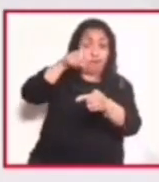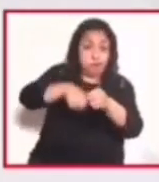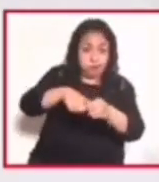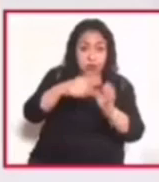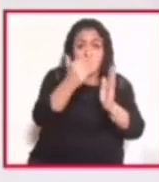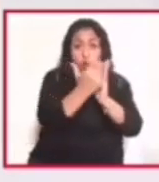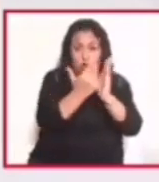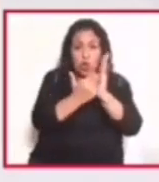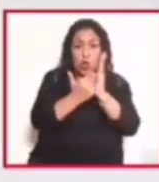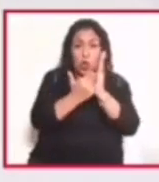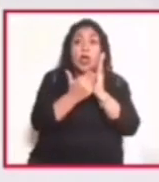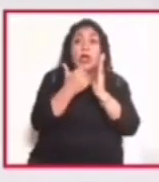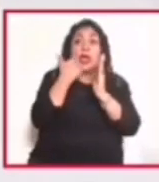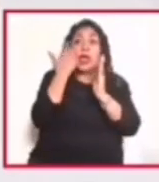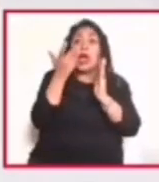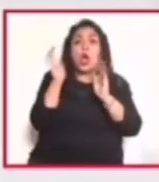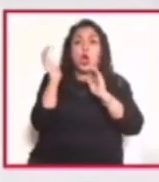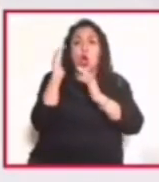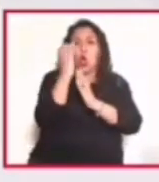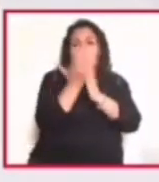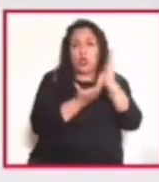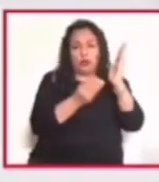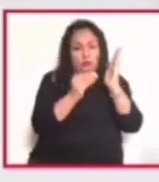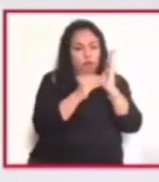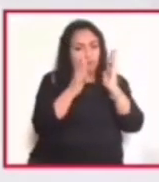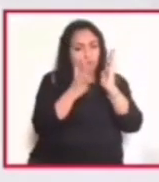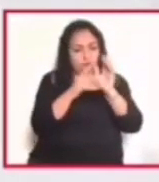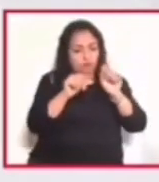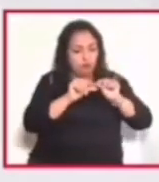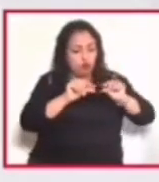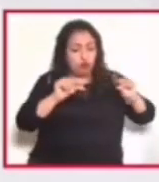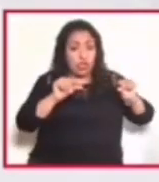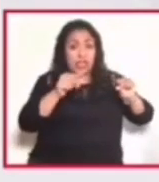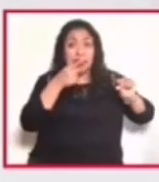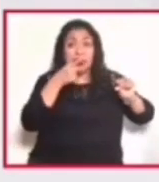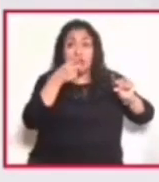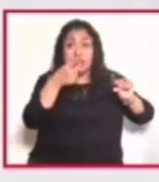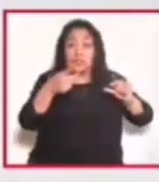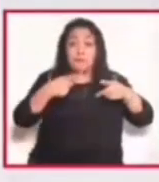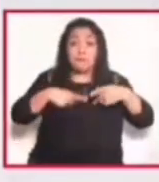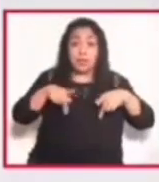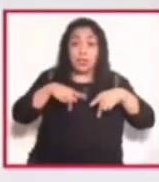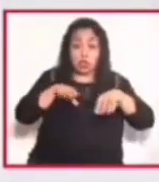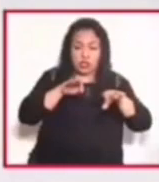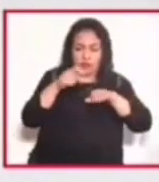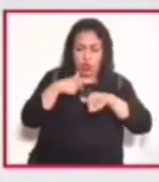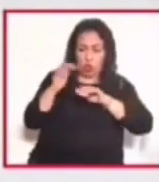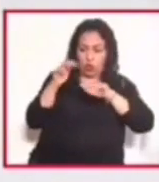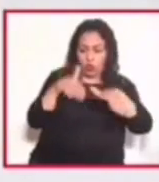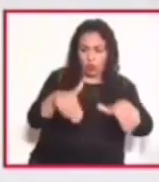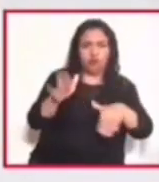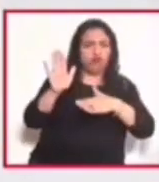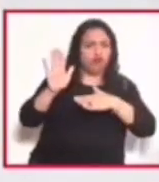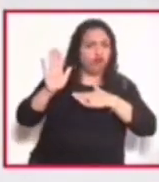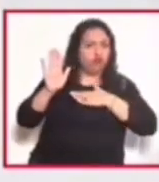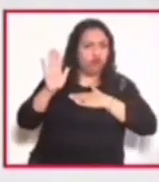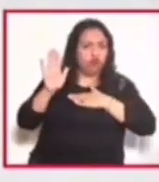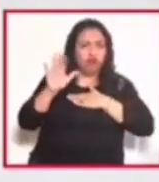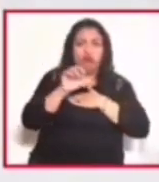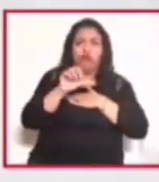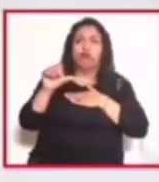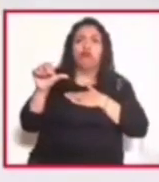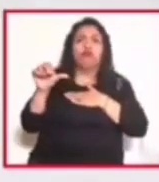protocolo, en sus contratos se establezca una cláusula donde el trabajador contratado se compromete